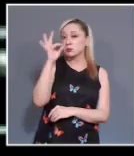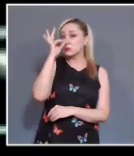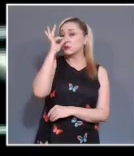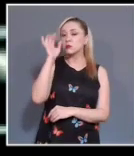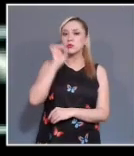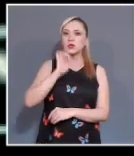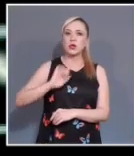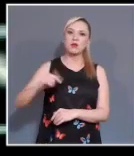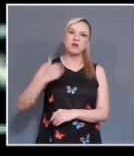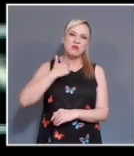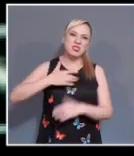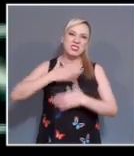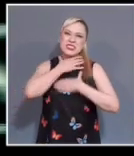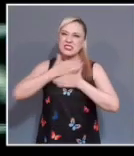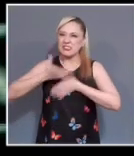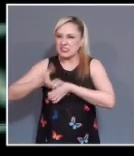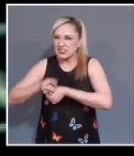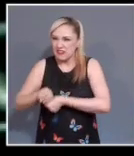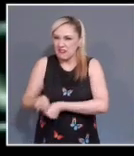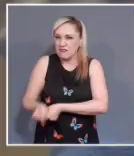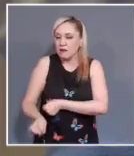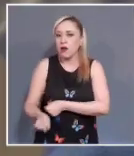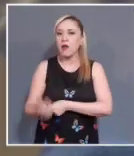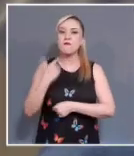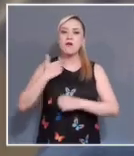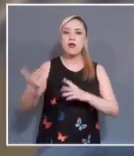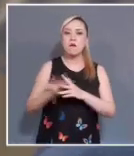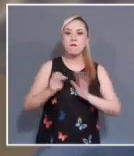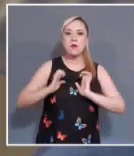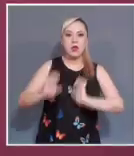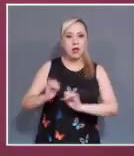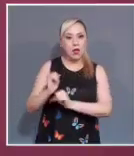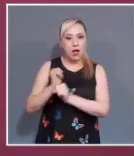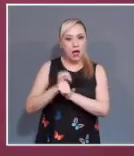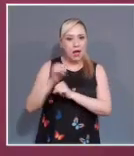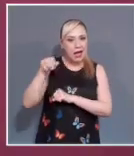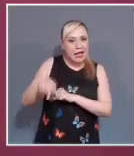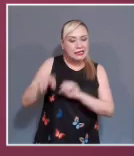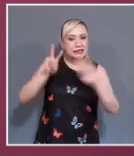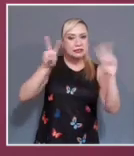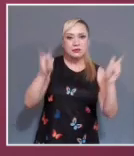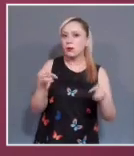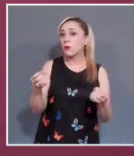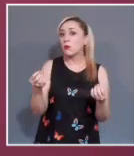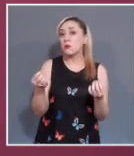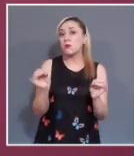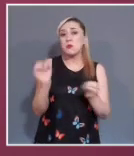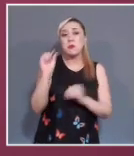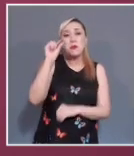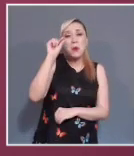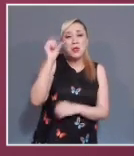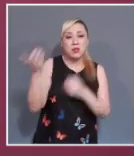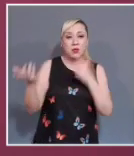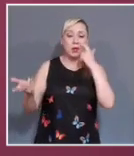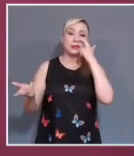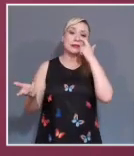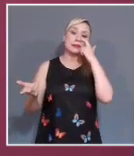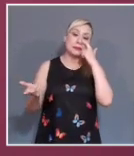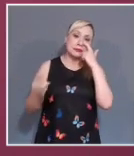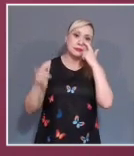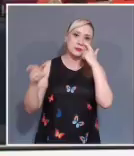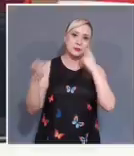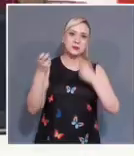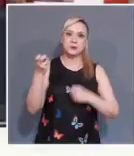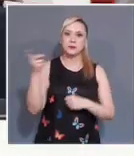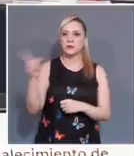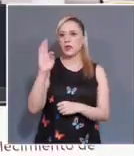fueron investigadas como feminicidio, denunció la Comisionada Nacional para Prevenir y Erradicar la Violencia contra las Mujeres, Fabiola